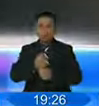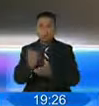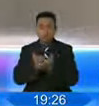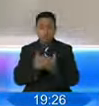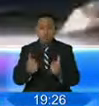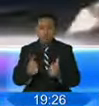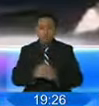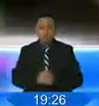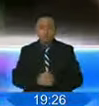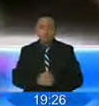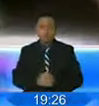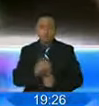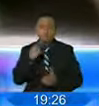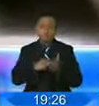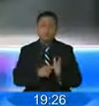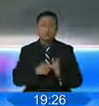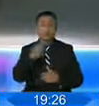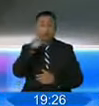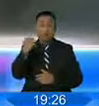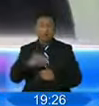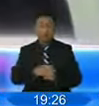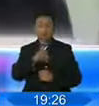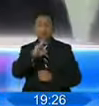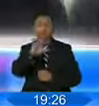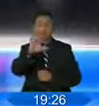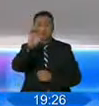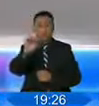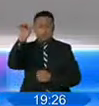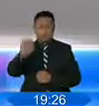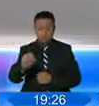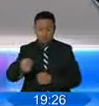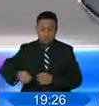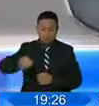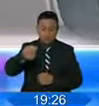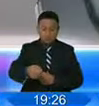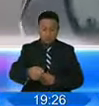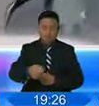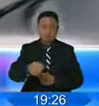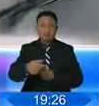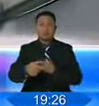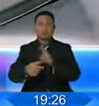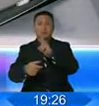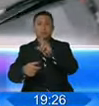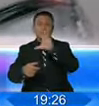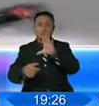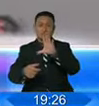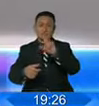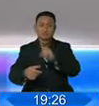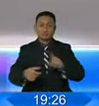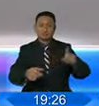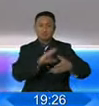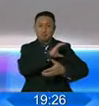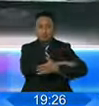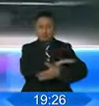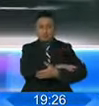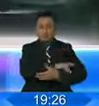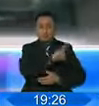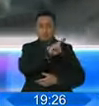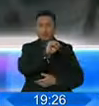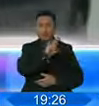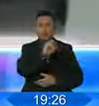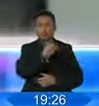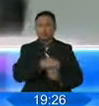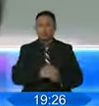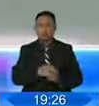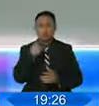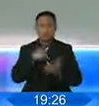usuario. En este caso el conductor recibe el 75% de la carrera y el 25% restante. Uber, en una carrera